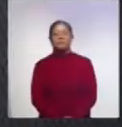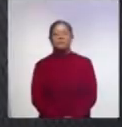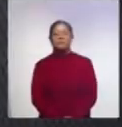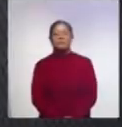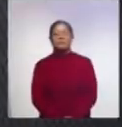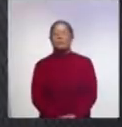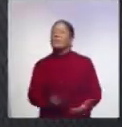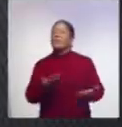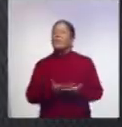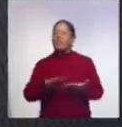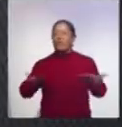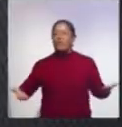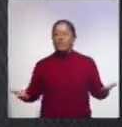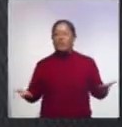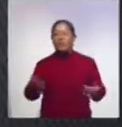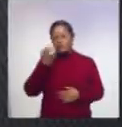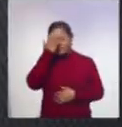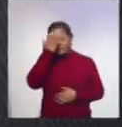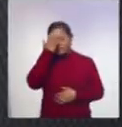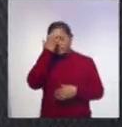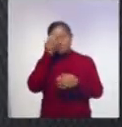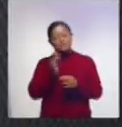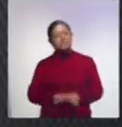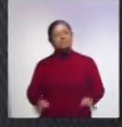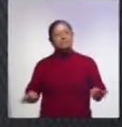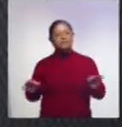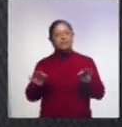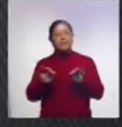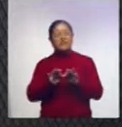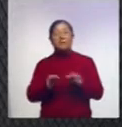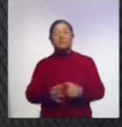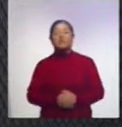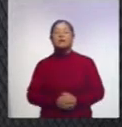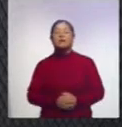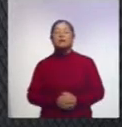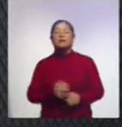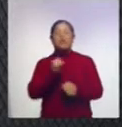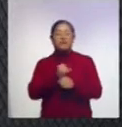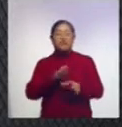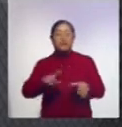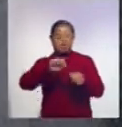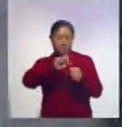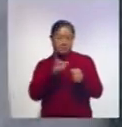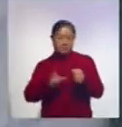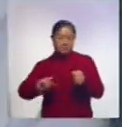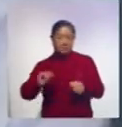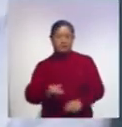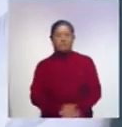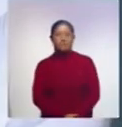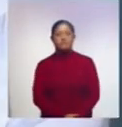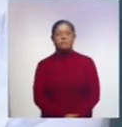Vamos, ¿qué le parece a conocer lo más importante, lo más destacado en la información nacional?